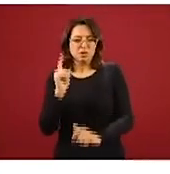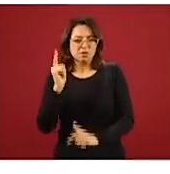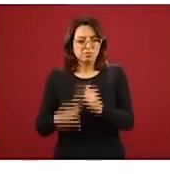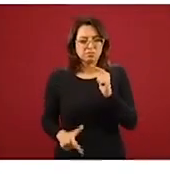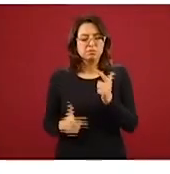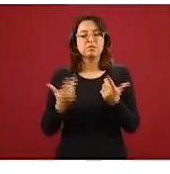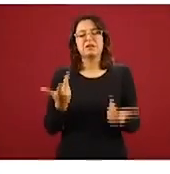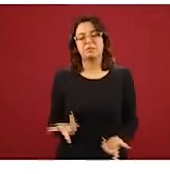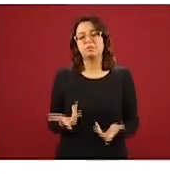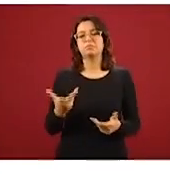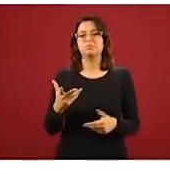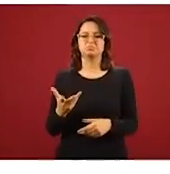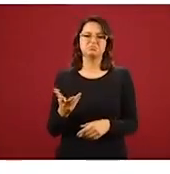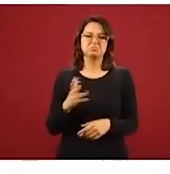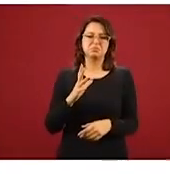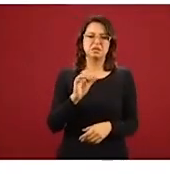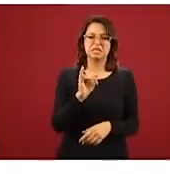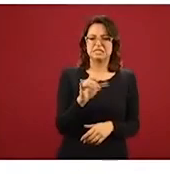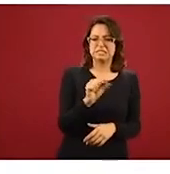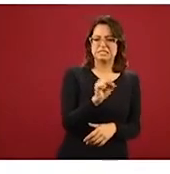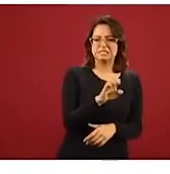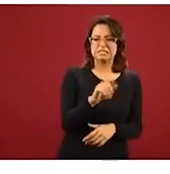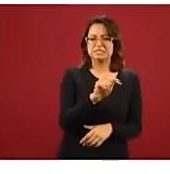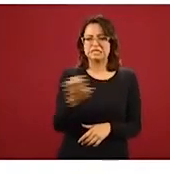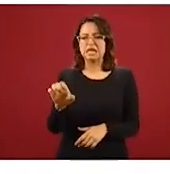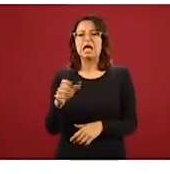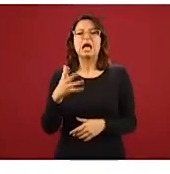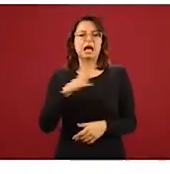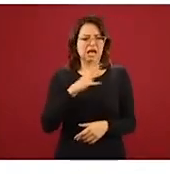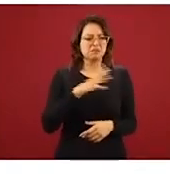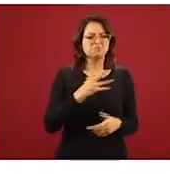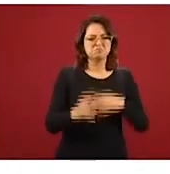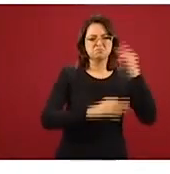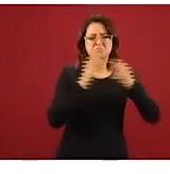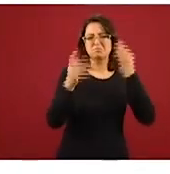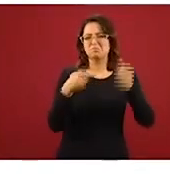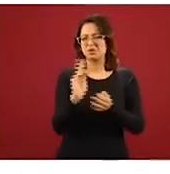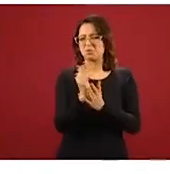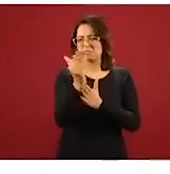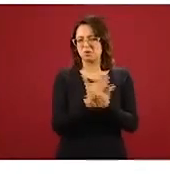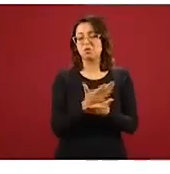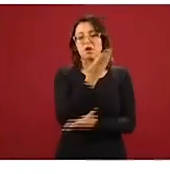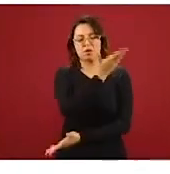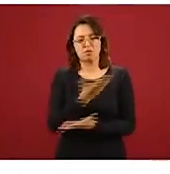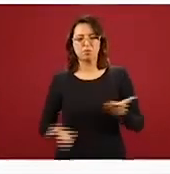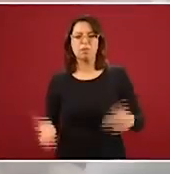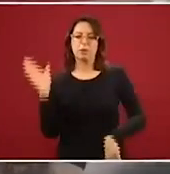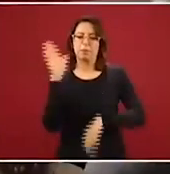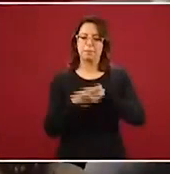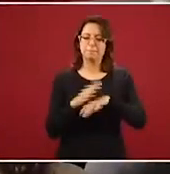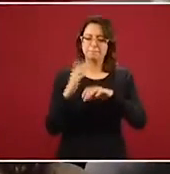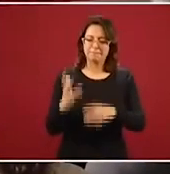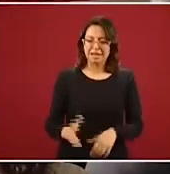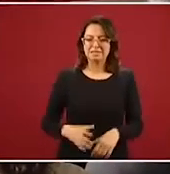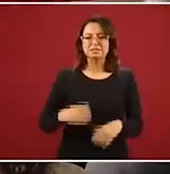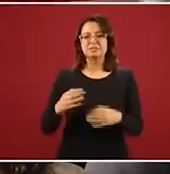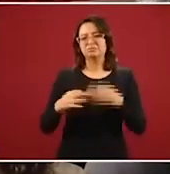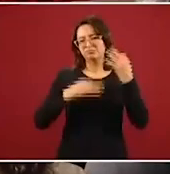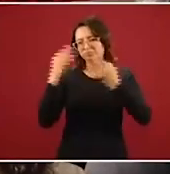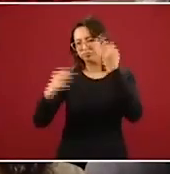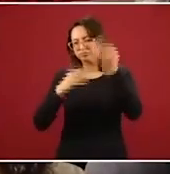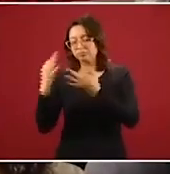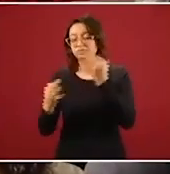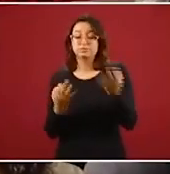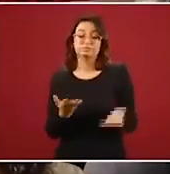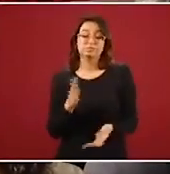está continuando ahorita durante 2020. Un aspecto adicional, el ISSSTE, dado que es una institución para los trabajadores al servicio